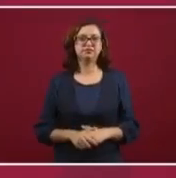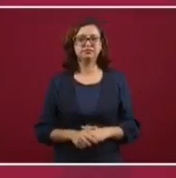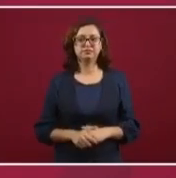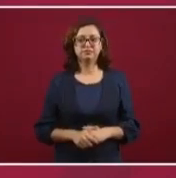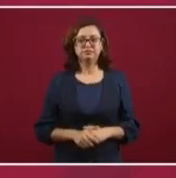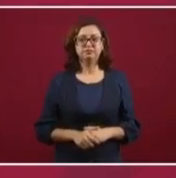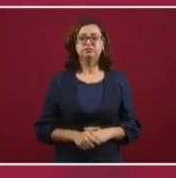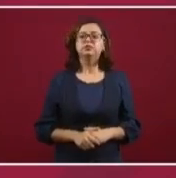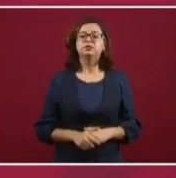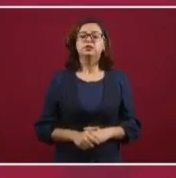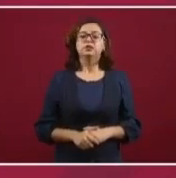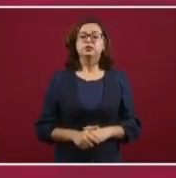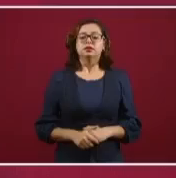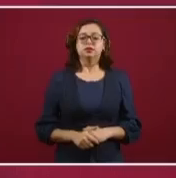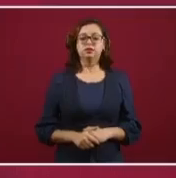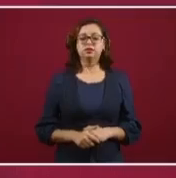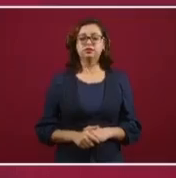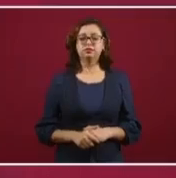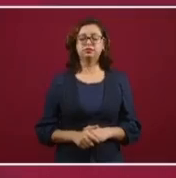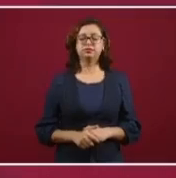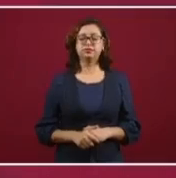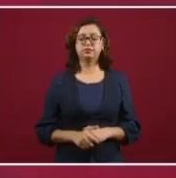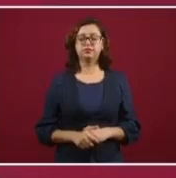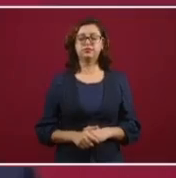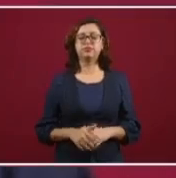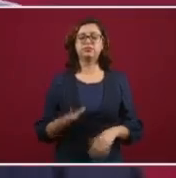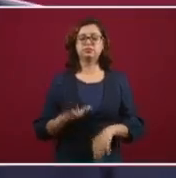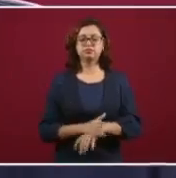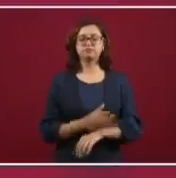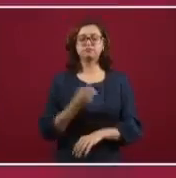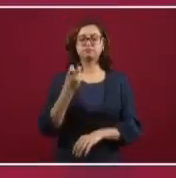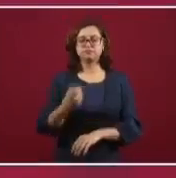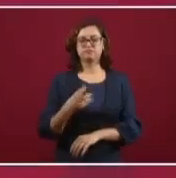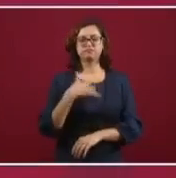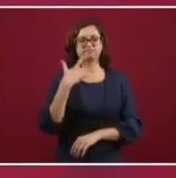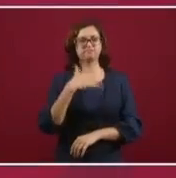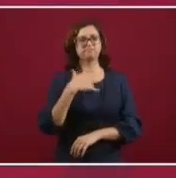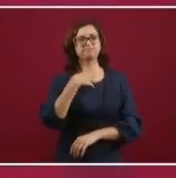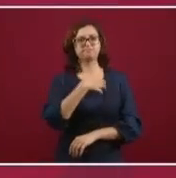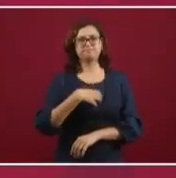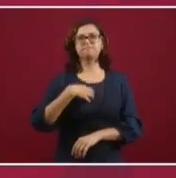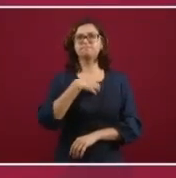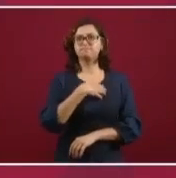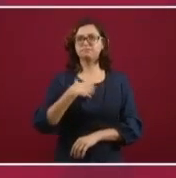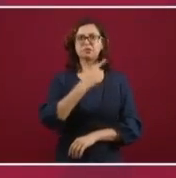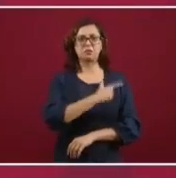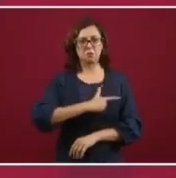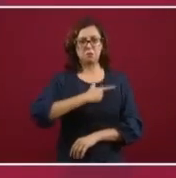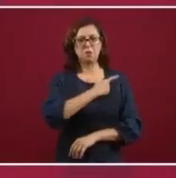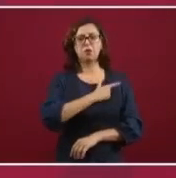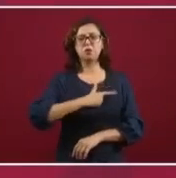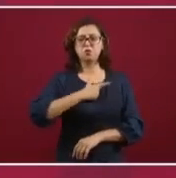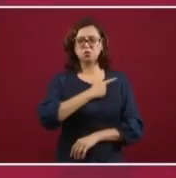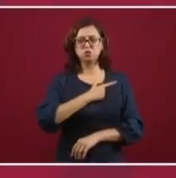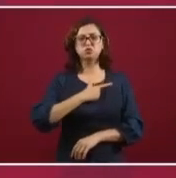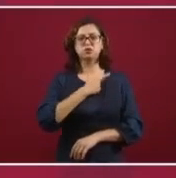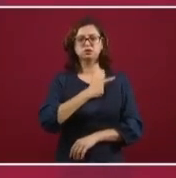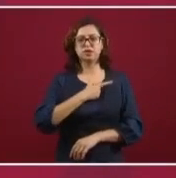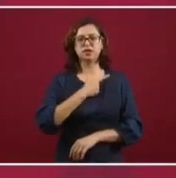Por eso me gusta mucho ver las cosas a